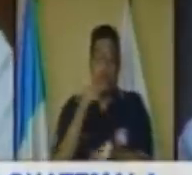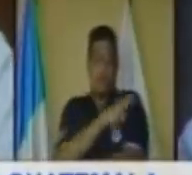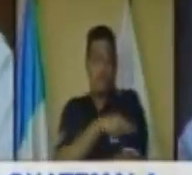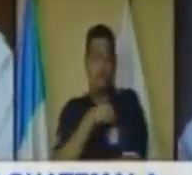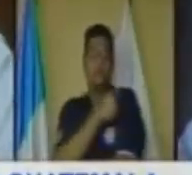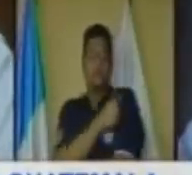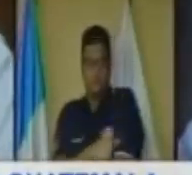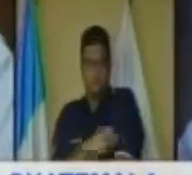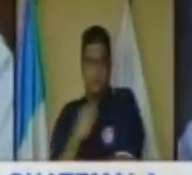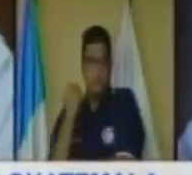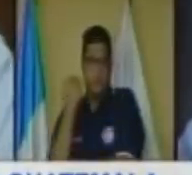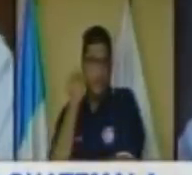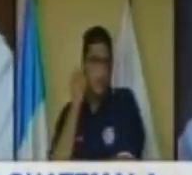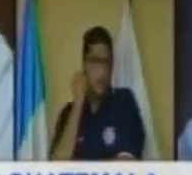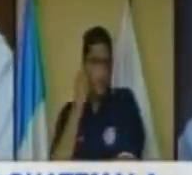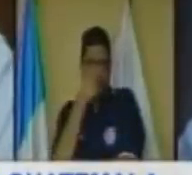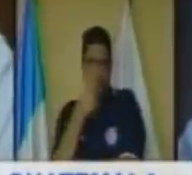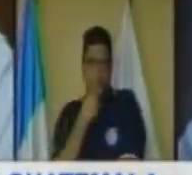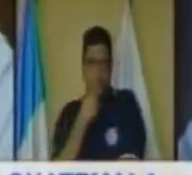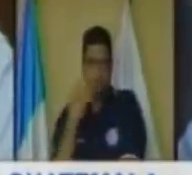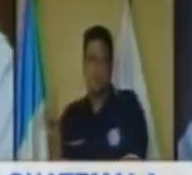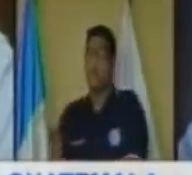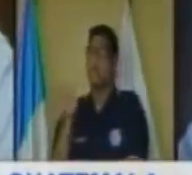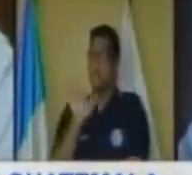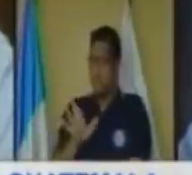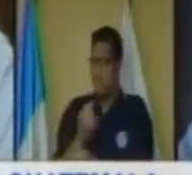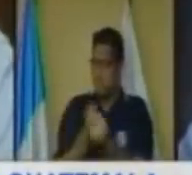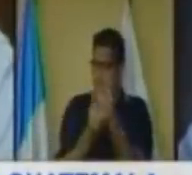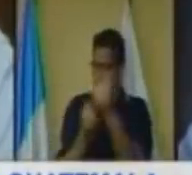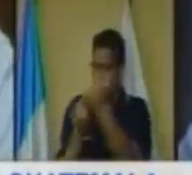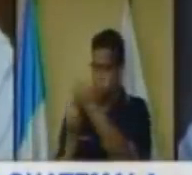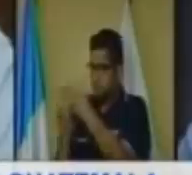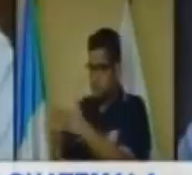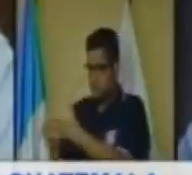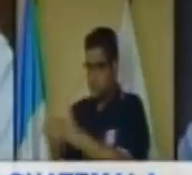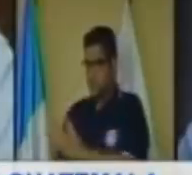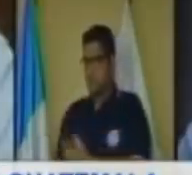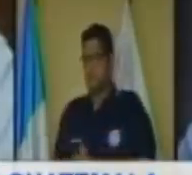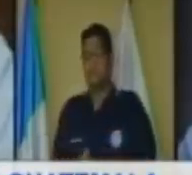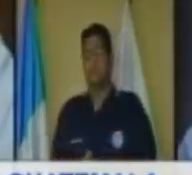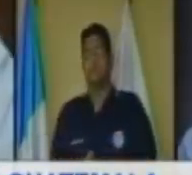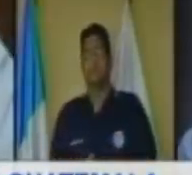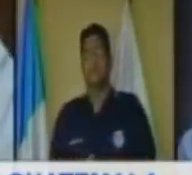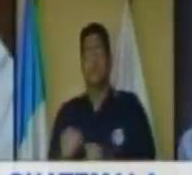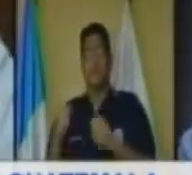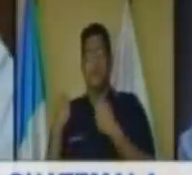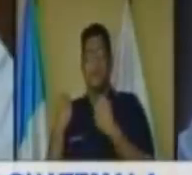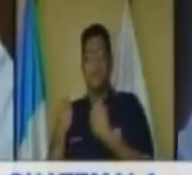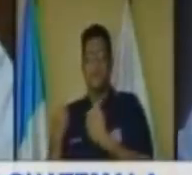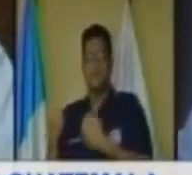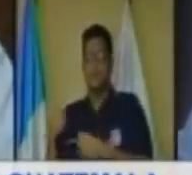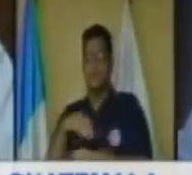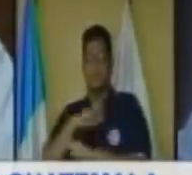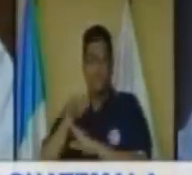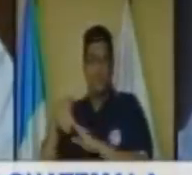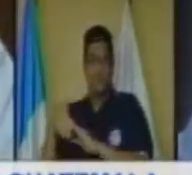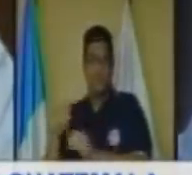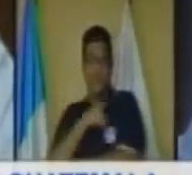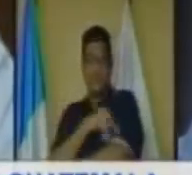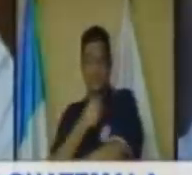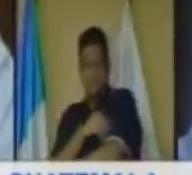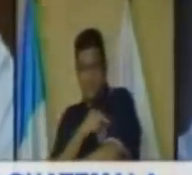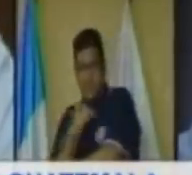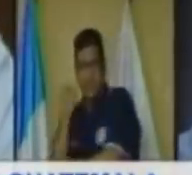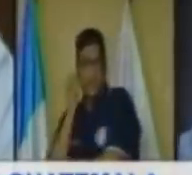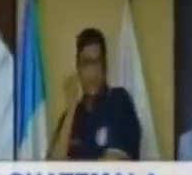En horas de la tarde vamos a estar informando todas las acciones que se van a hacer, iniciando por los CAMIP, los cuales se van a cerrar las consultas externas y se les va